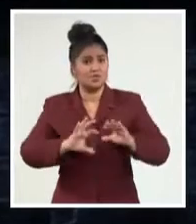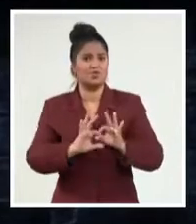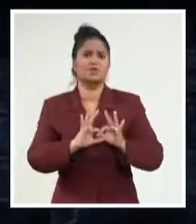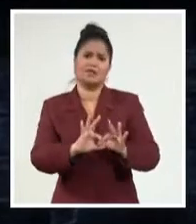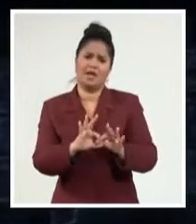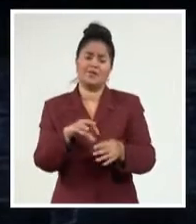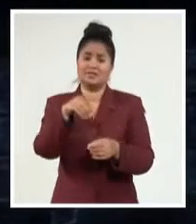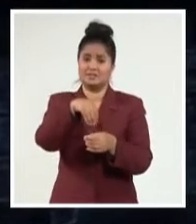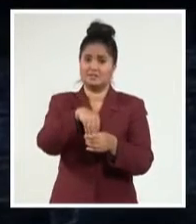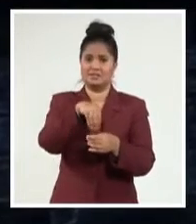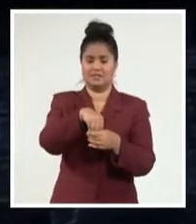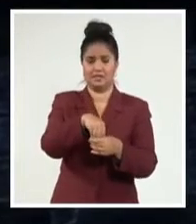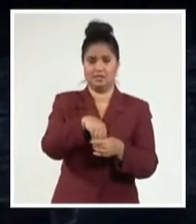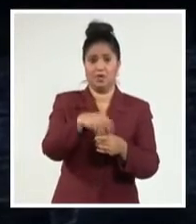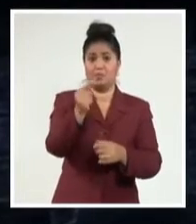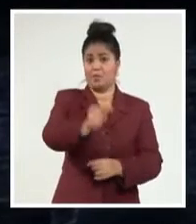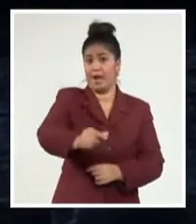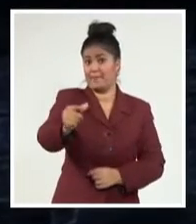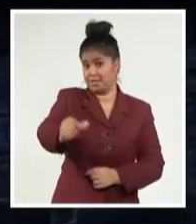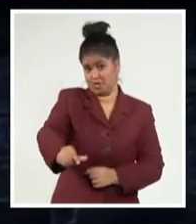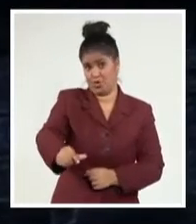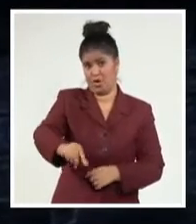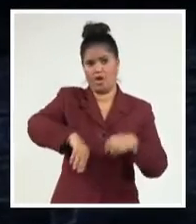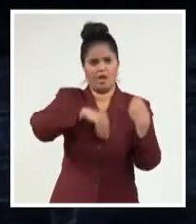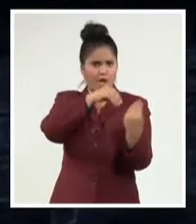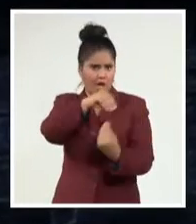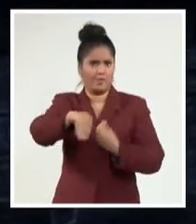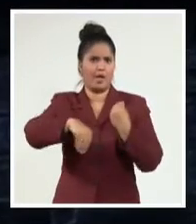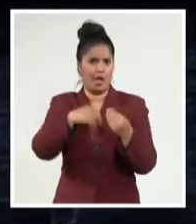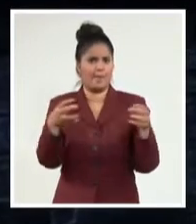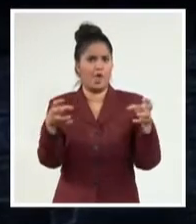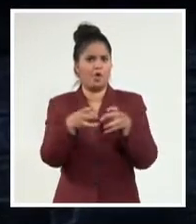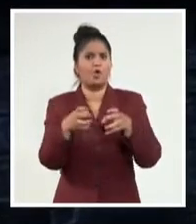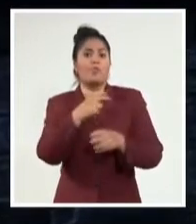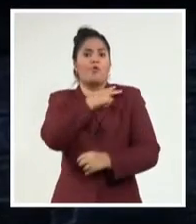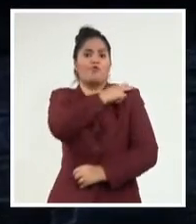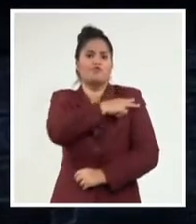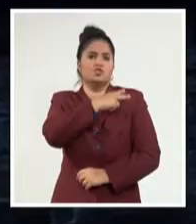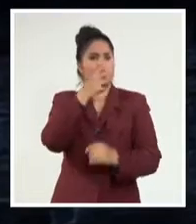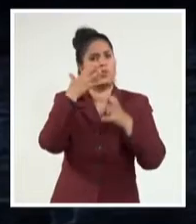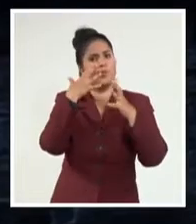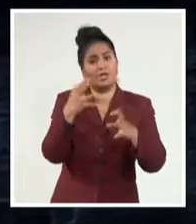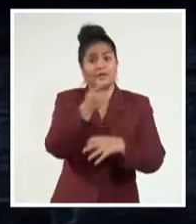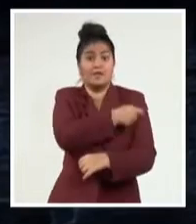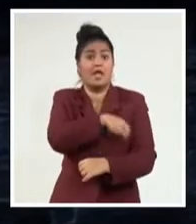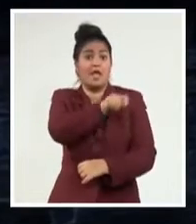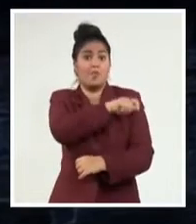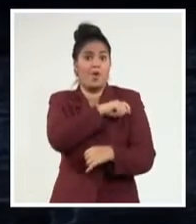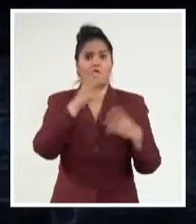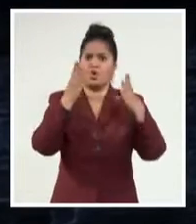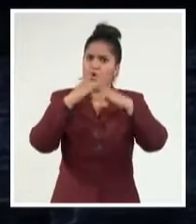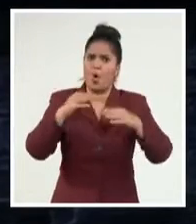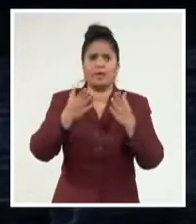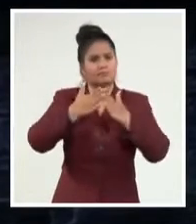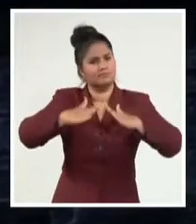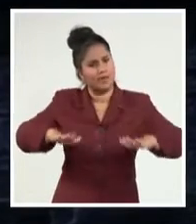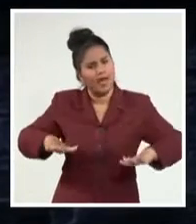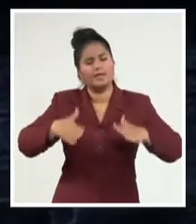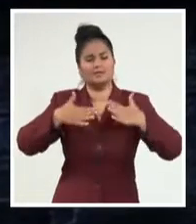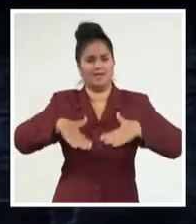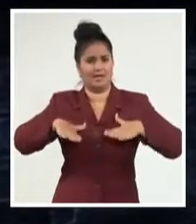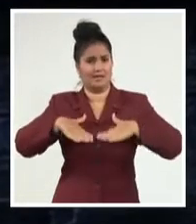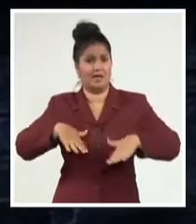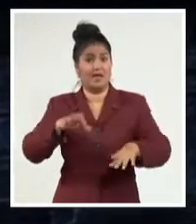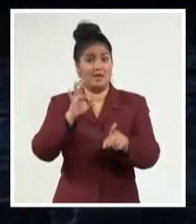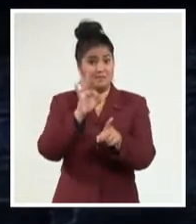vacancia rondará sobre su cabeza hasta que se consume. Claro, de que ha habido inexperiencia política de su parte desde el día